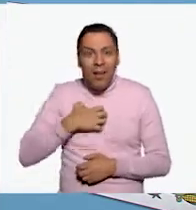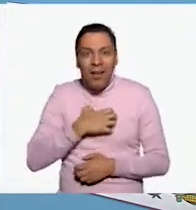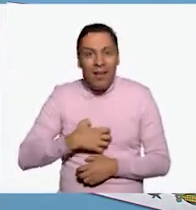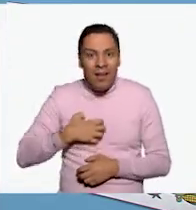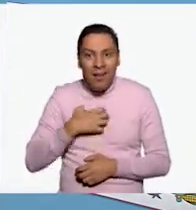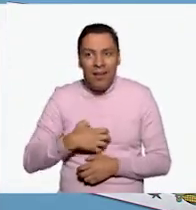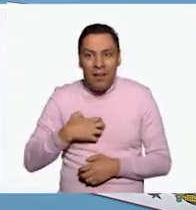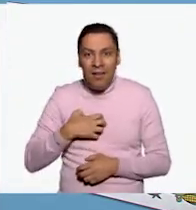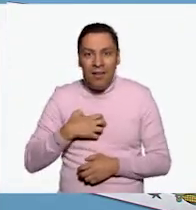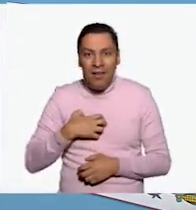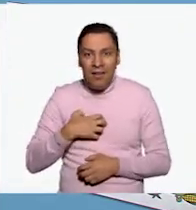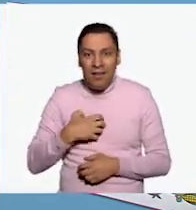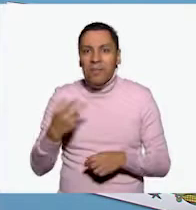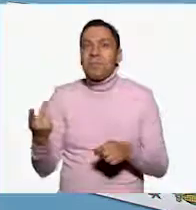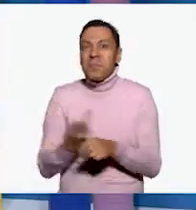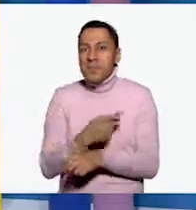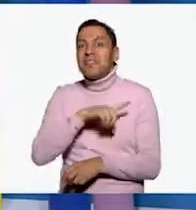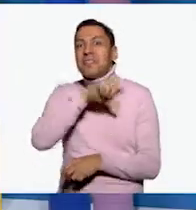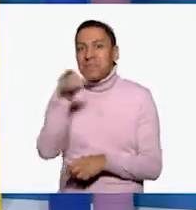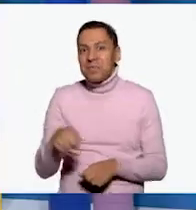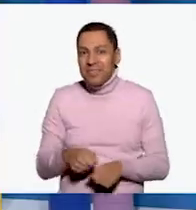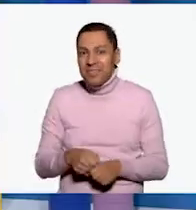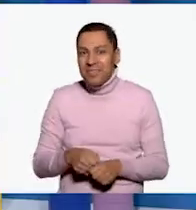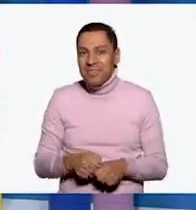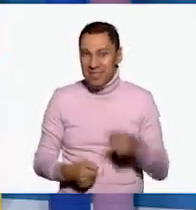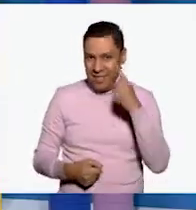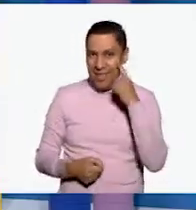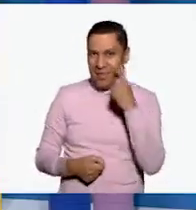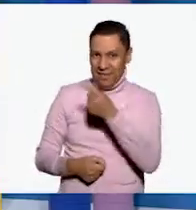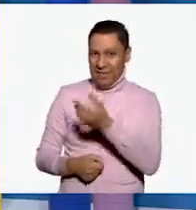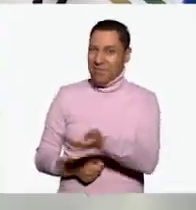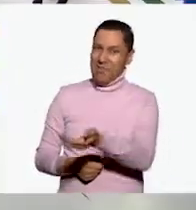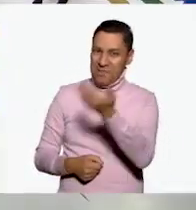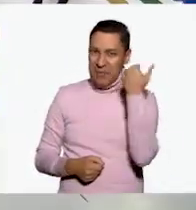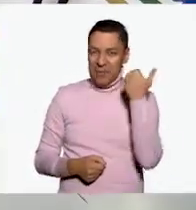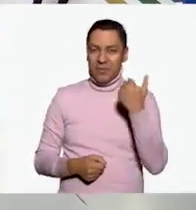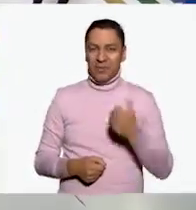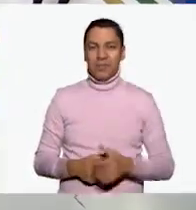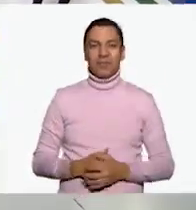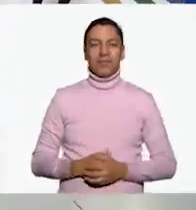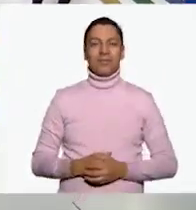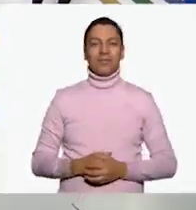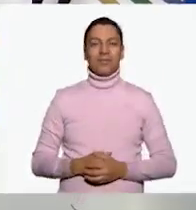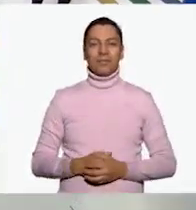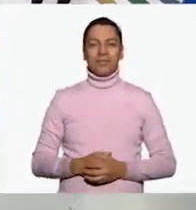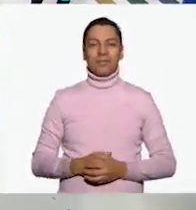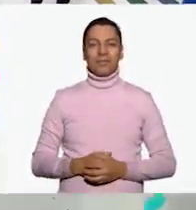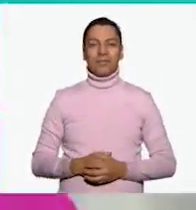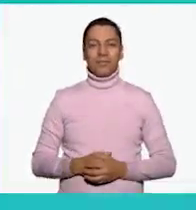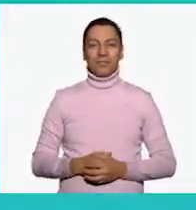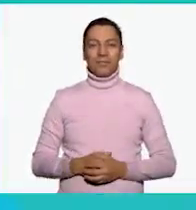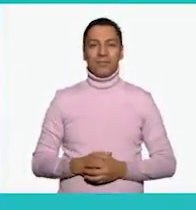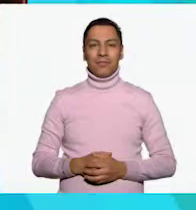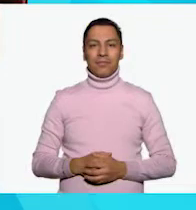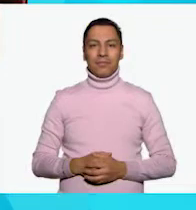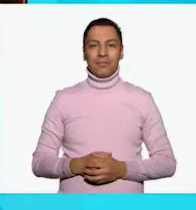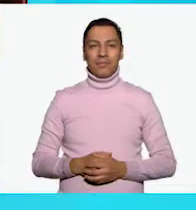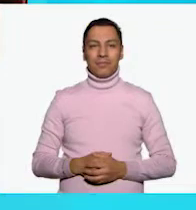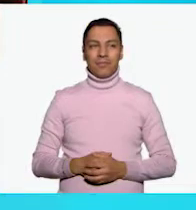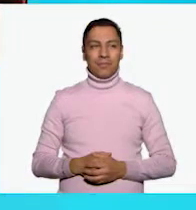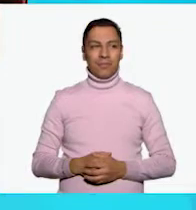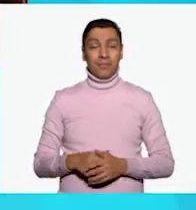el saberla. Bueno, pues vamos a verlo. Pues, ¿qué esperamos? Vamos. Adelante, vamos a verlo.